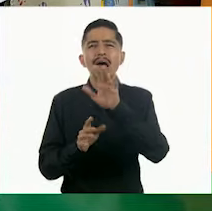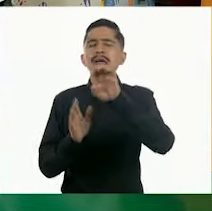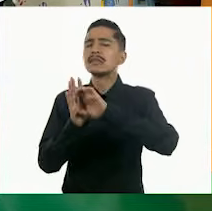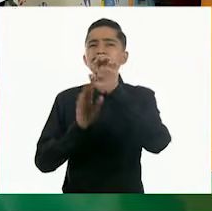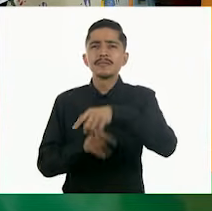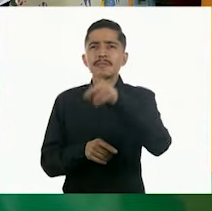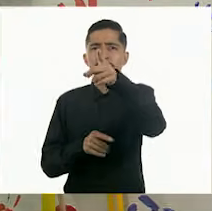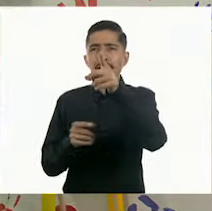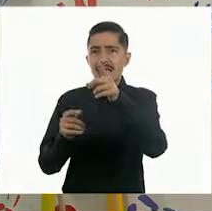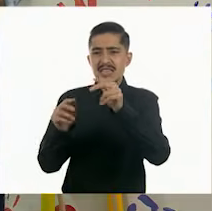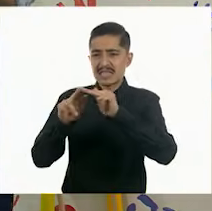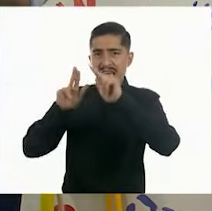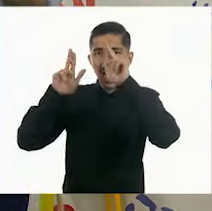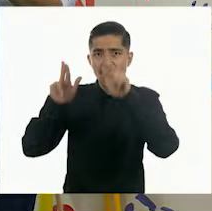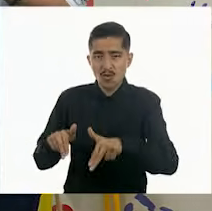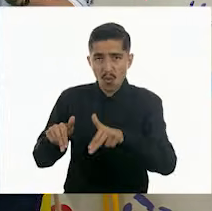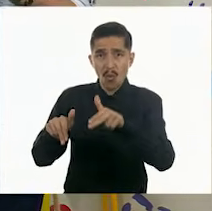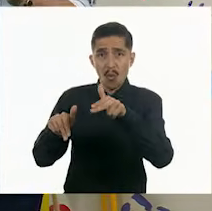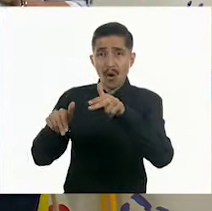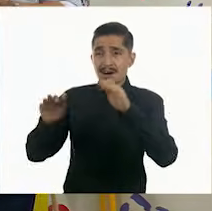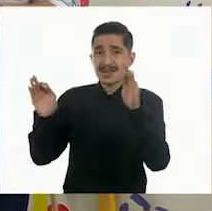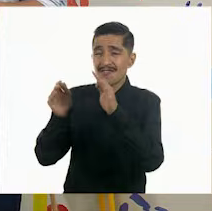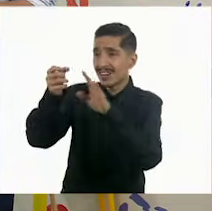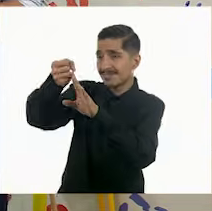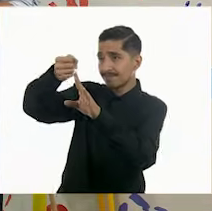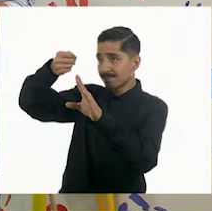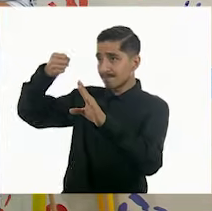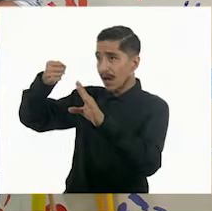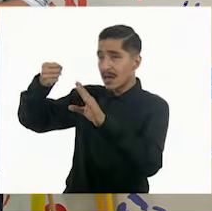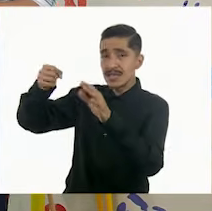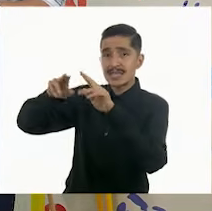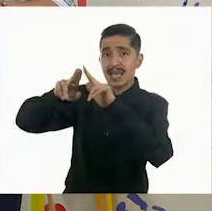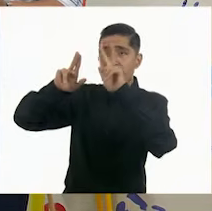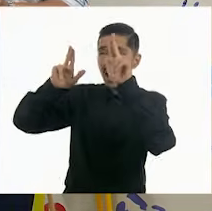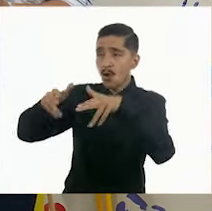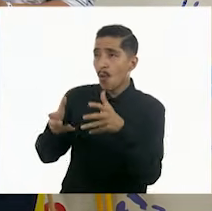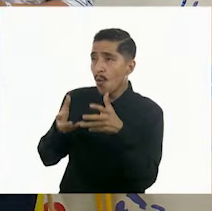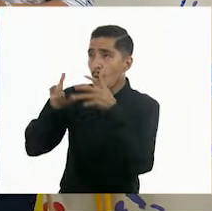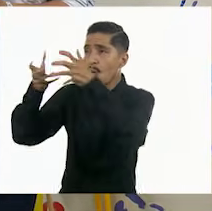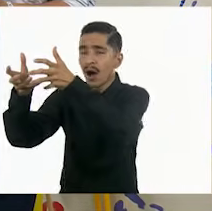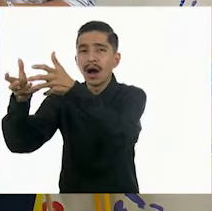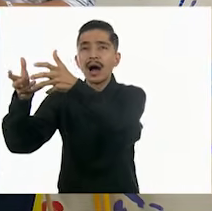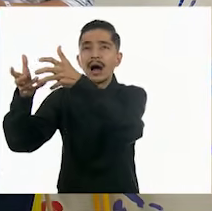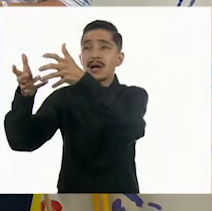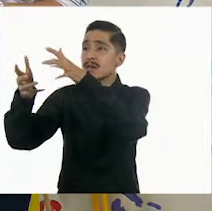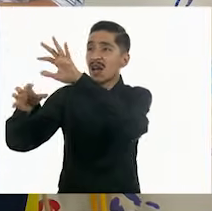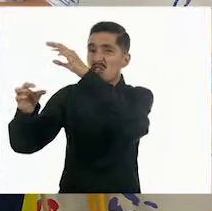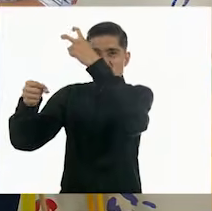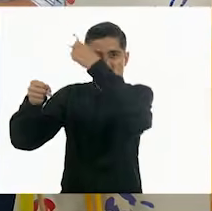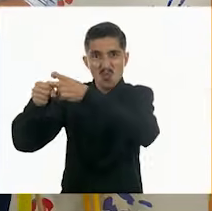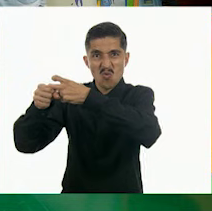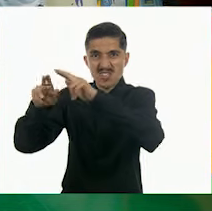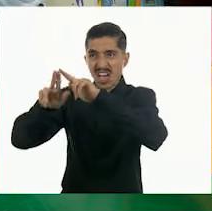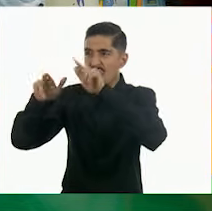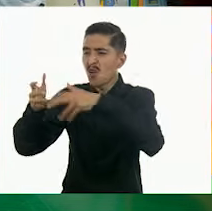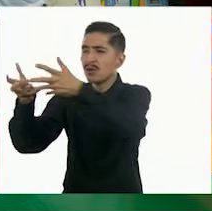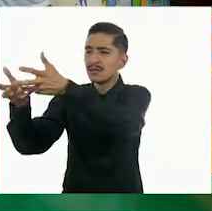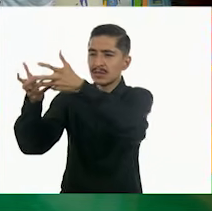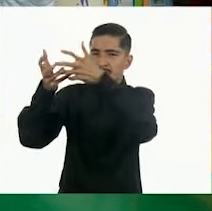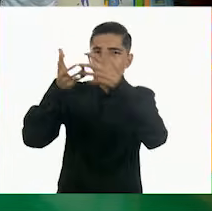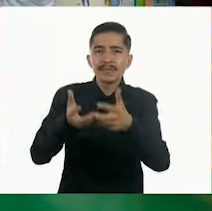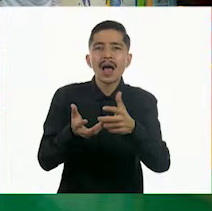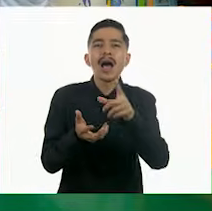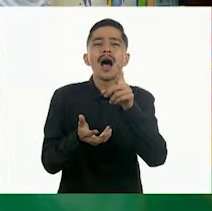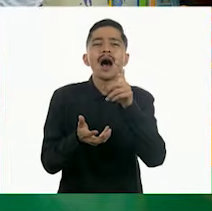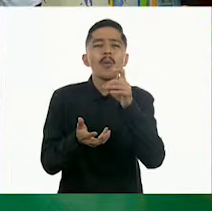carne del refrigerador, procura que sea de agua templada. Claro. Ajá. Y